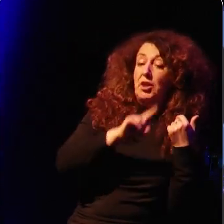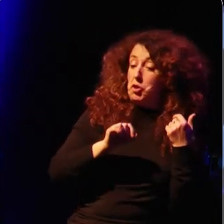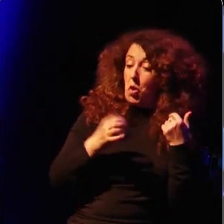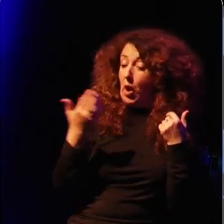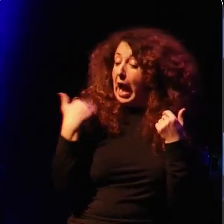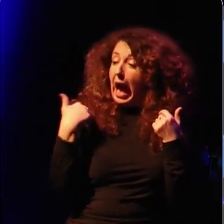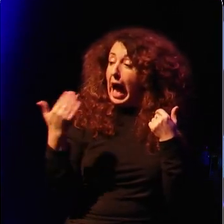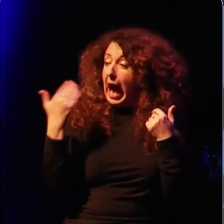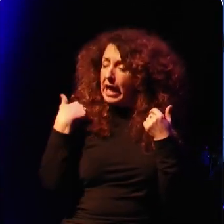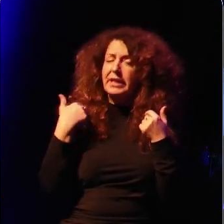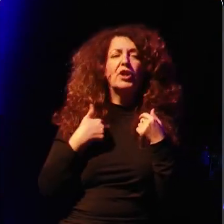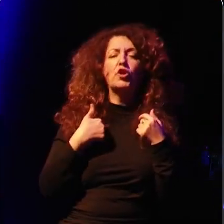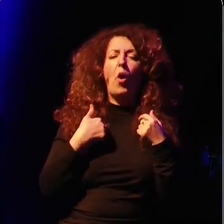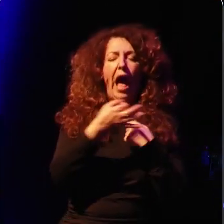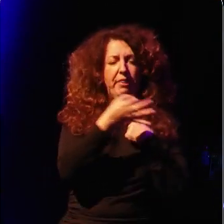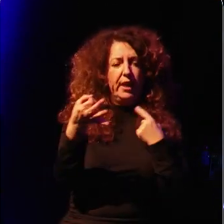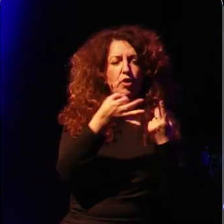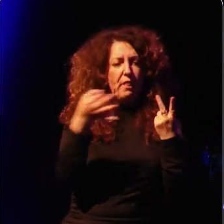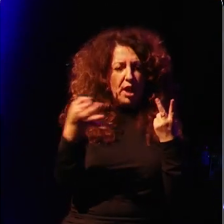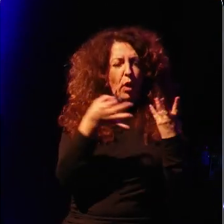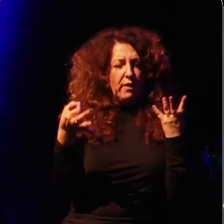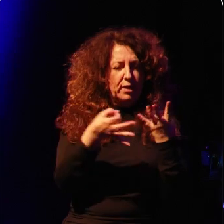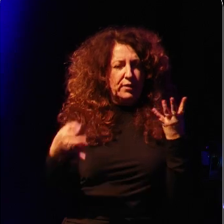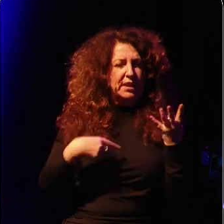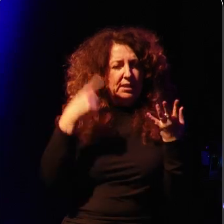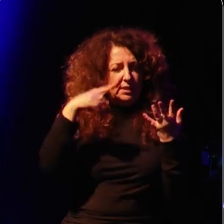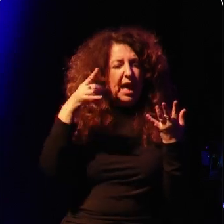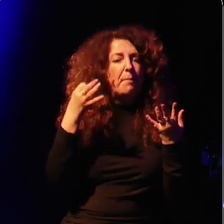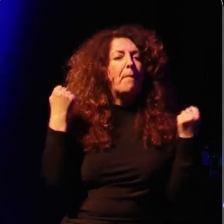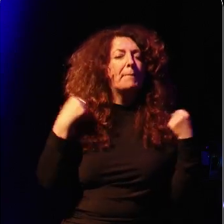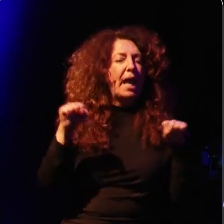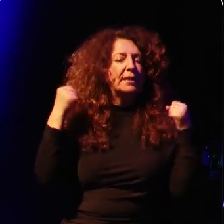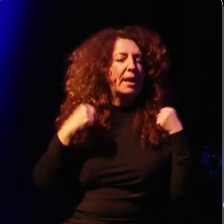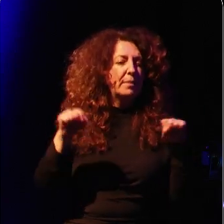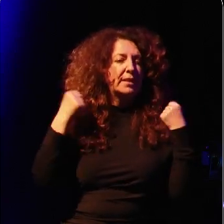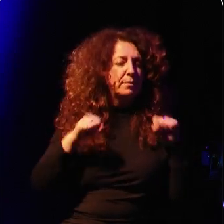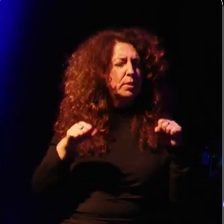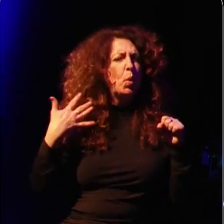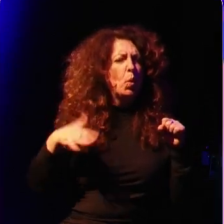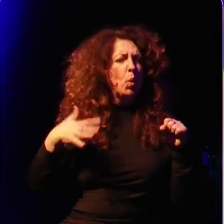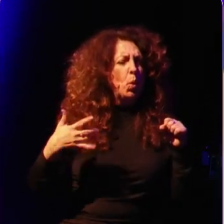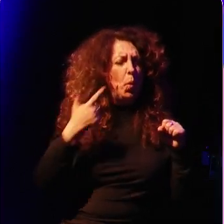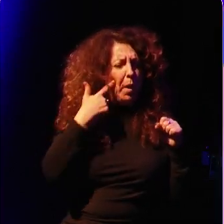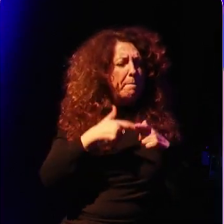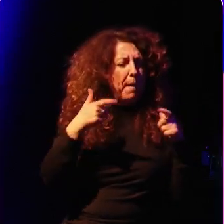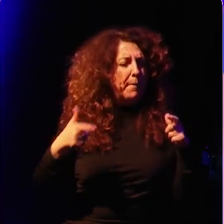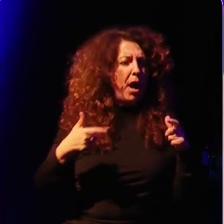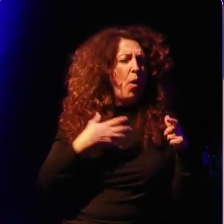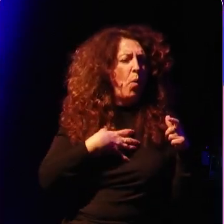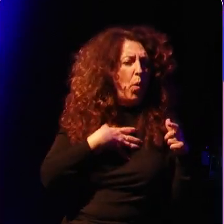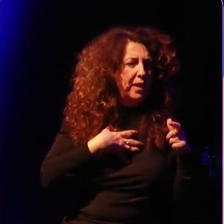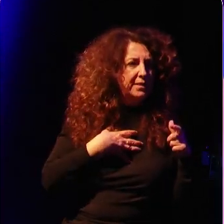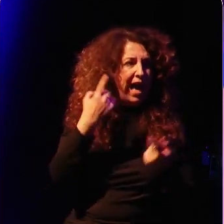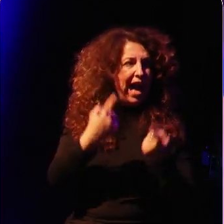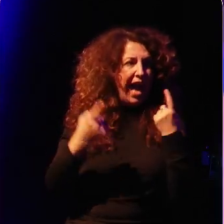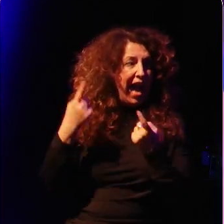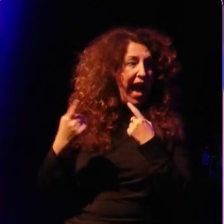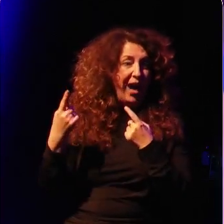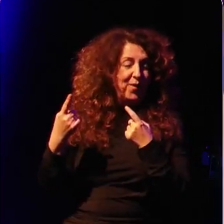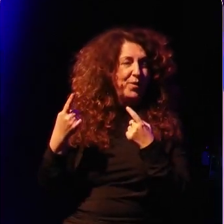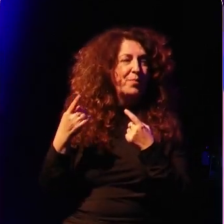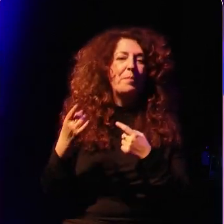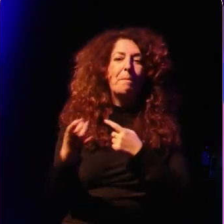iba 100% de acierto. Pero requiere práctica y cada vez me está gustando más. Y además hay colegas que se han venido arriba y todos los días me